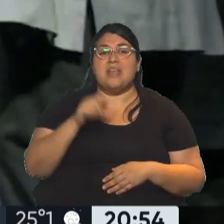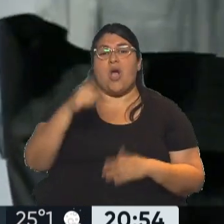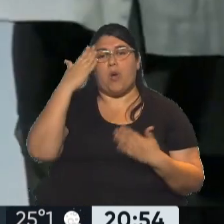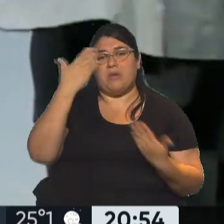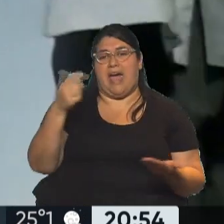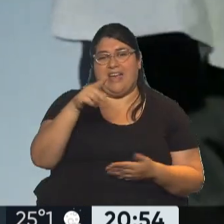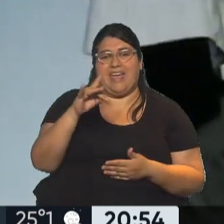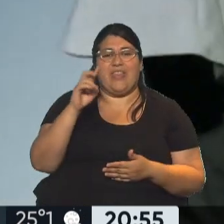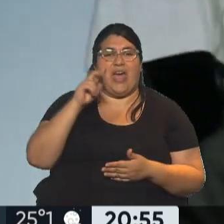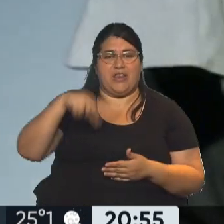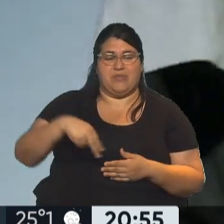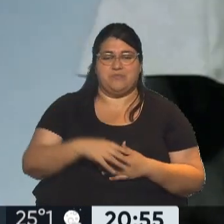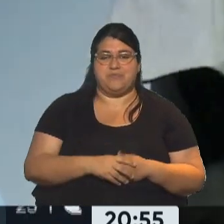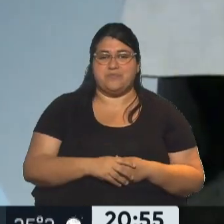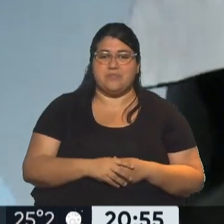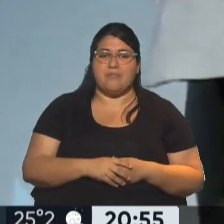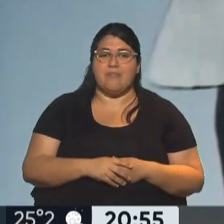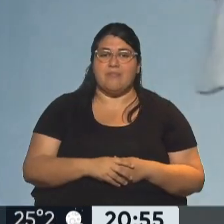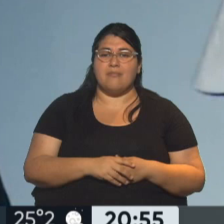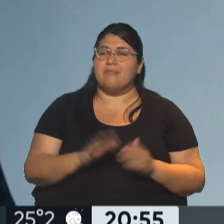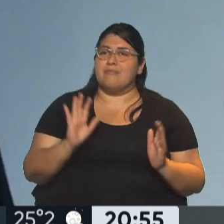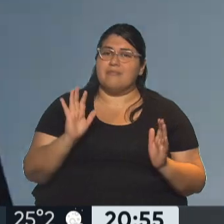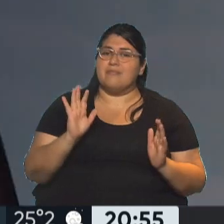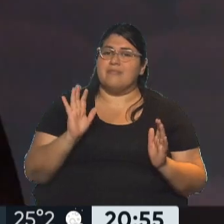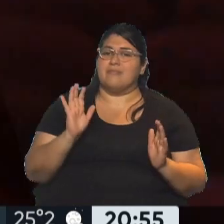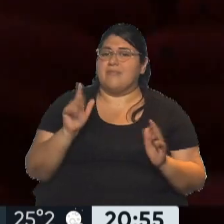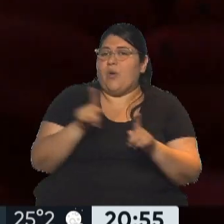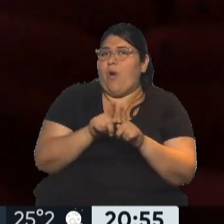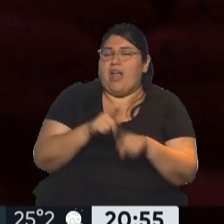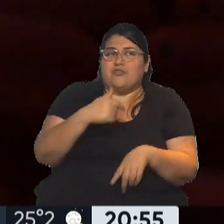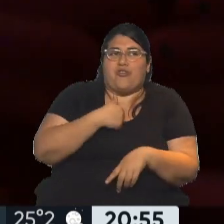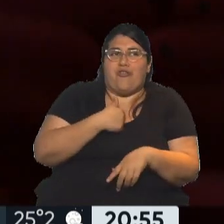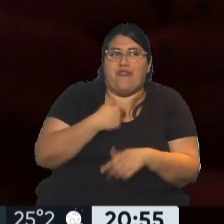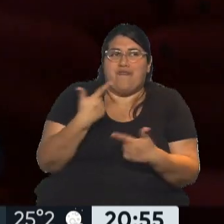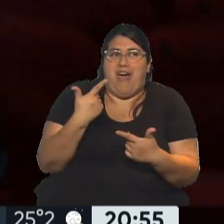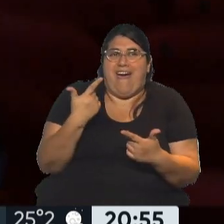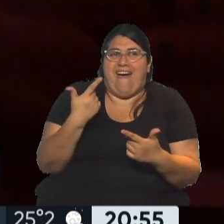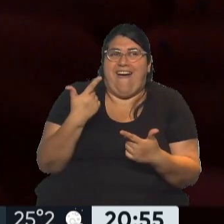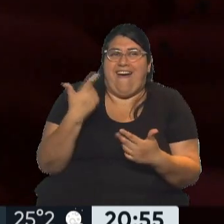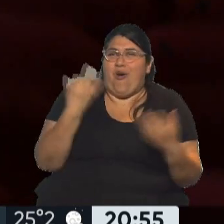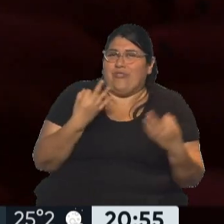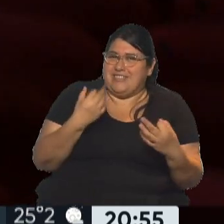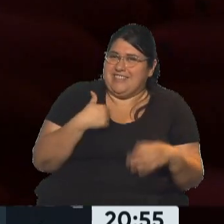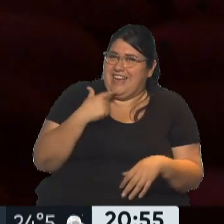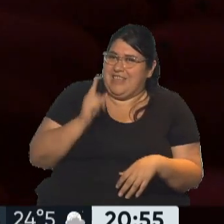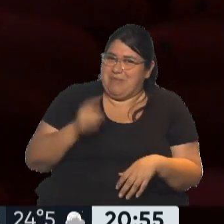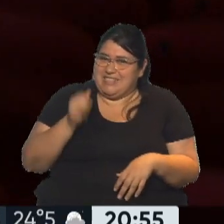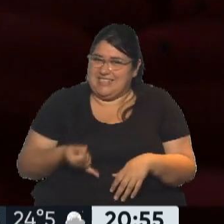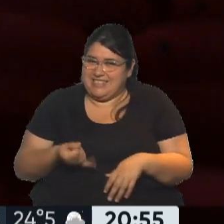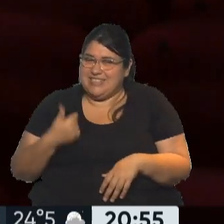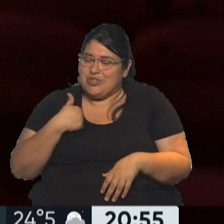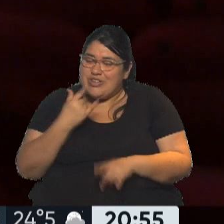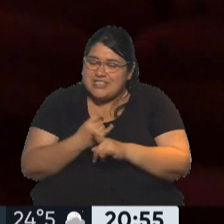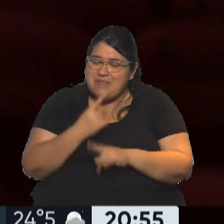homenaje a Ricardo Darín. Es tan injusto como inmerecido, porque, pero no, es, por supuesto eso mismo, lo digo en